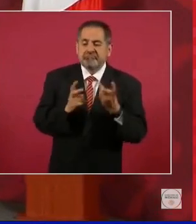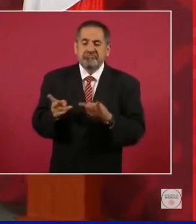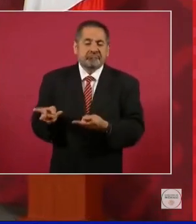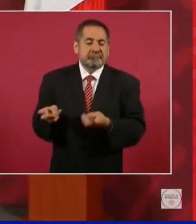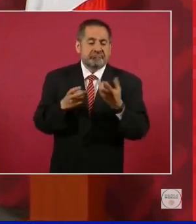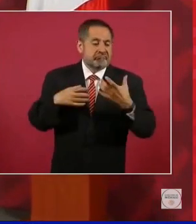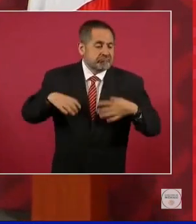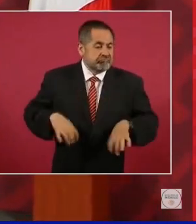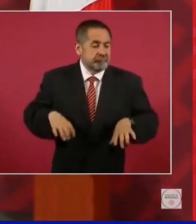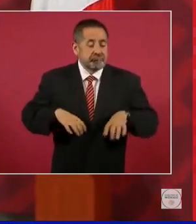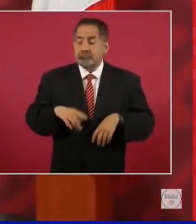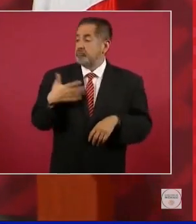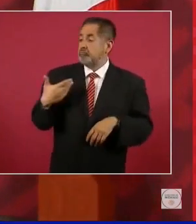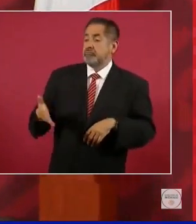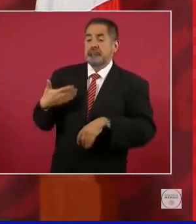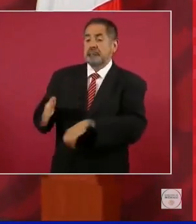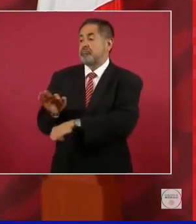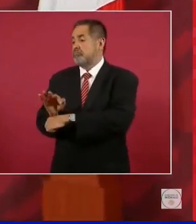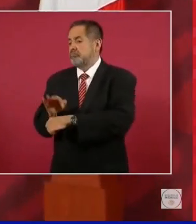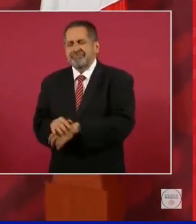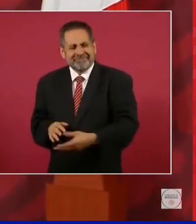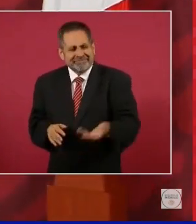de bienes nacionales